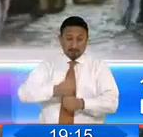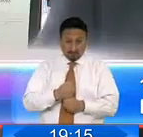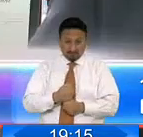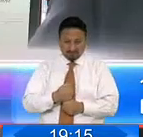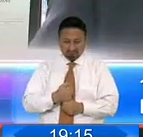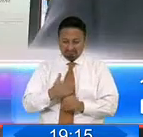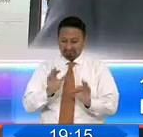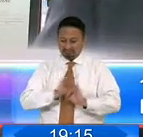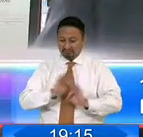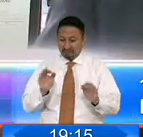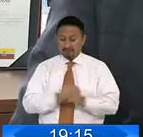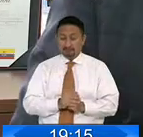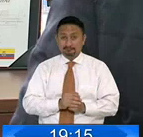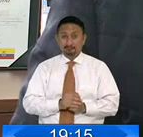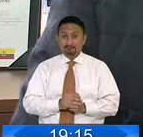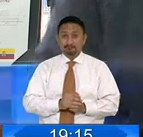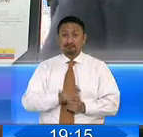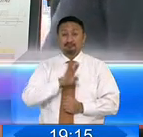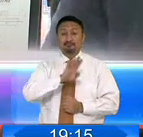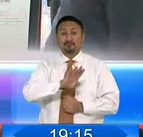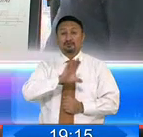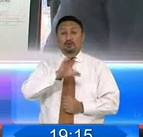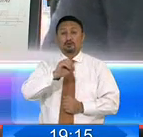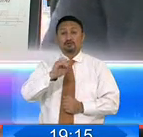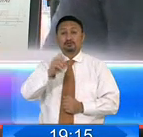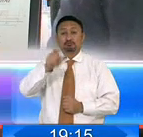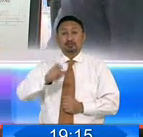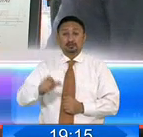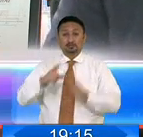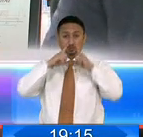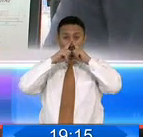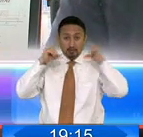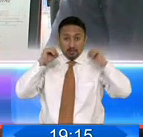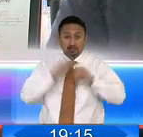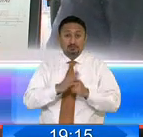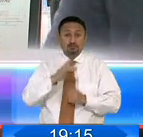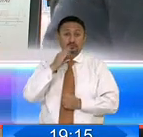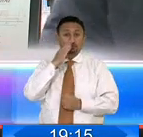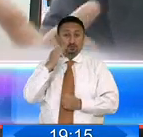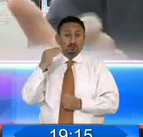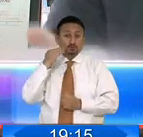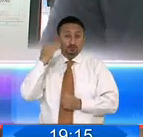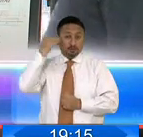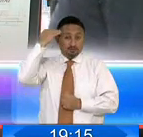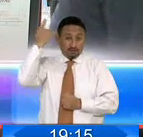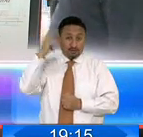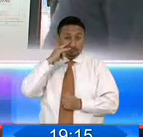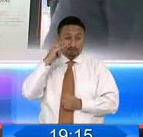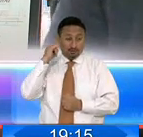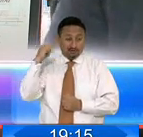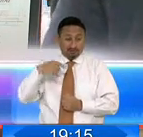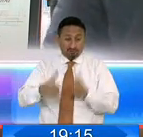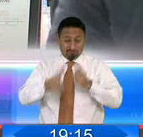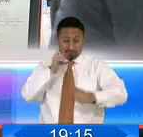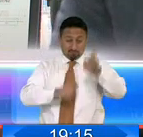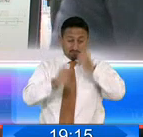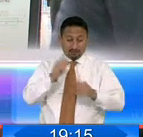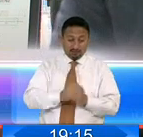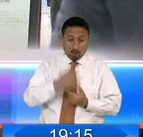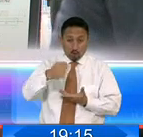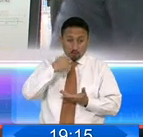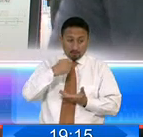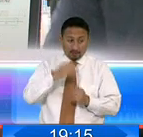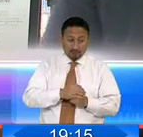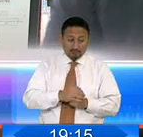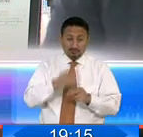tener 400 personas aglomeradas sin mascarillas menores de edad adultos mayores en consumo de licor y sin las